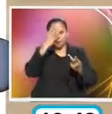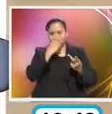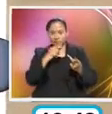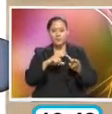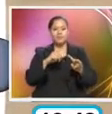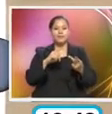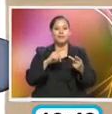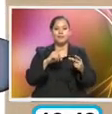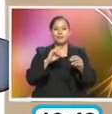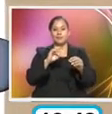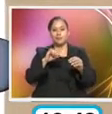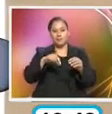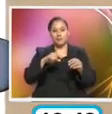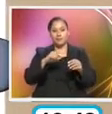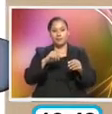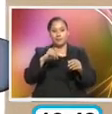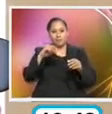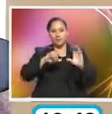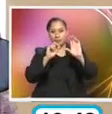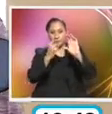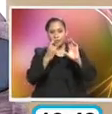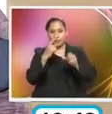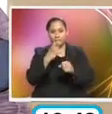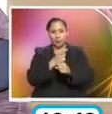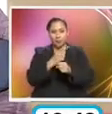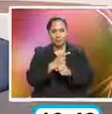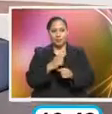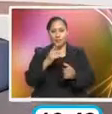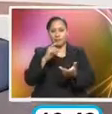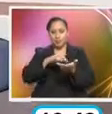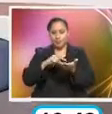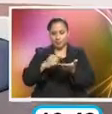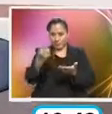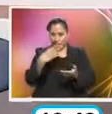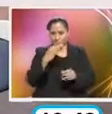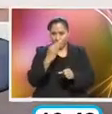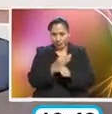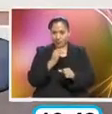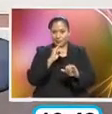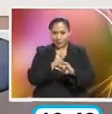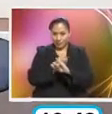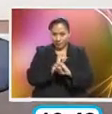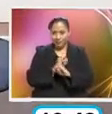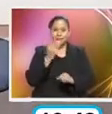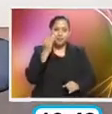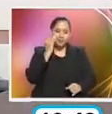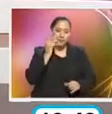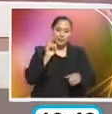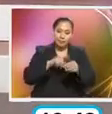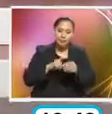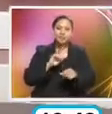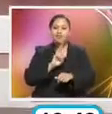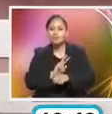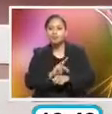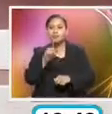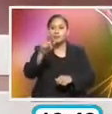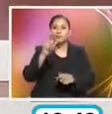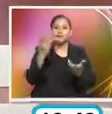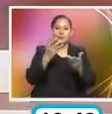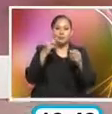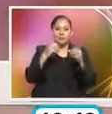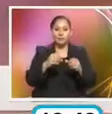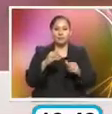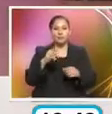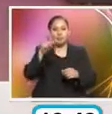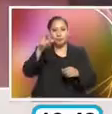Toda la es. señal, obviamente, a través de la señal de Capital 21. Nos están escribiendo justamente en redes sociales, te están siguiendo, están al pendiente de lo que estás haciendo